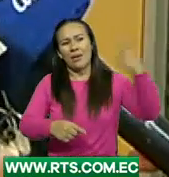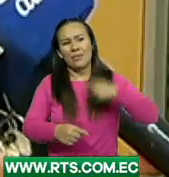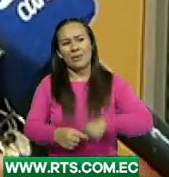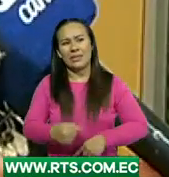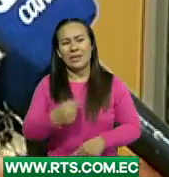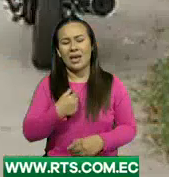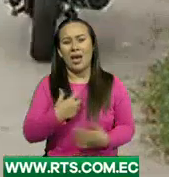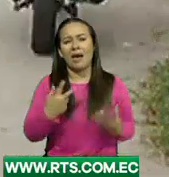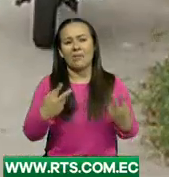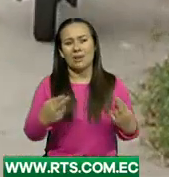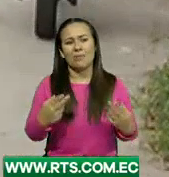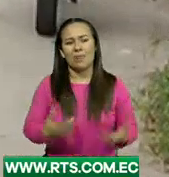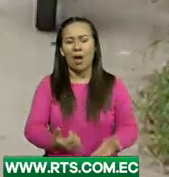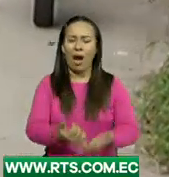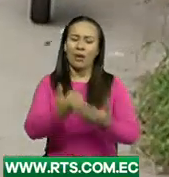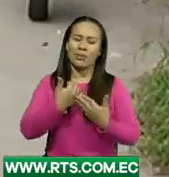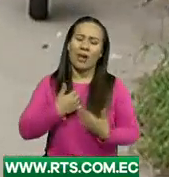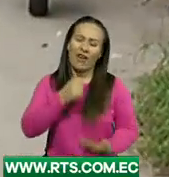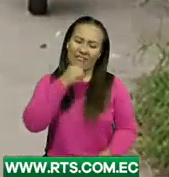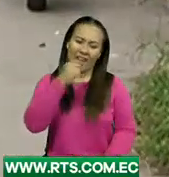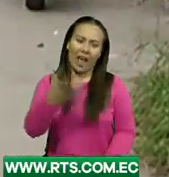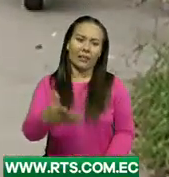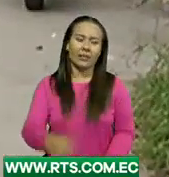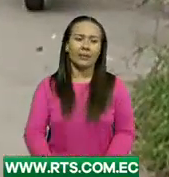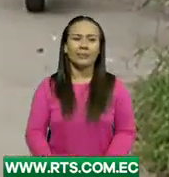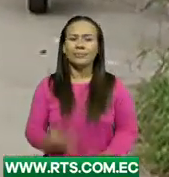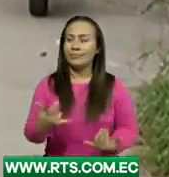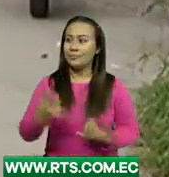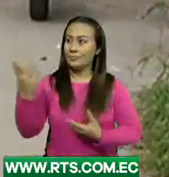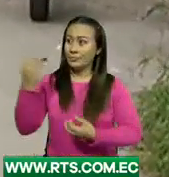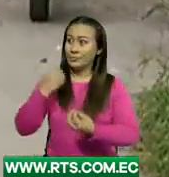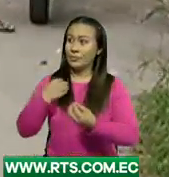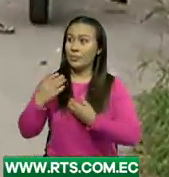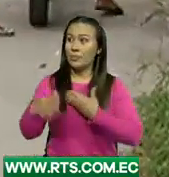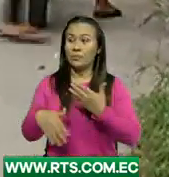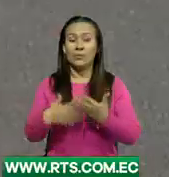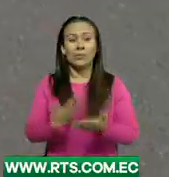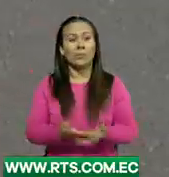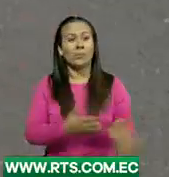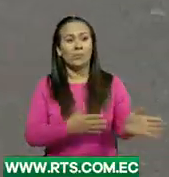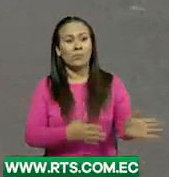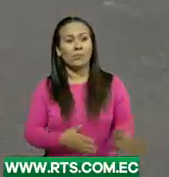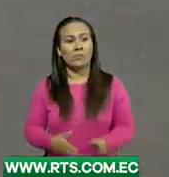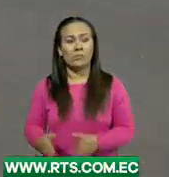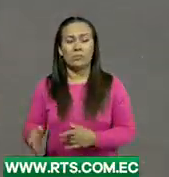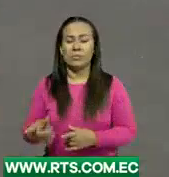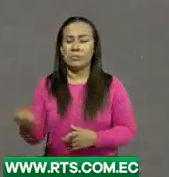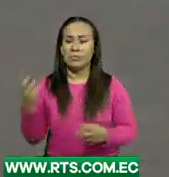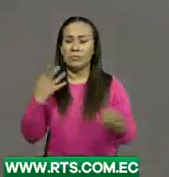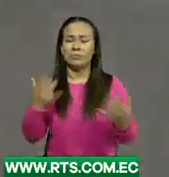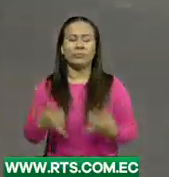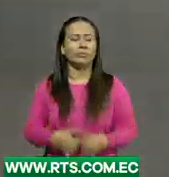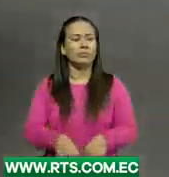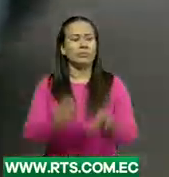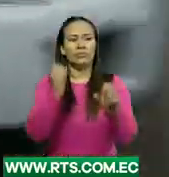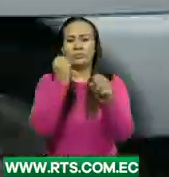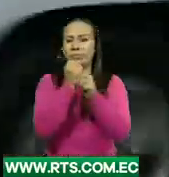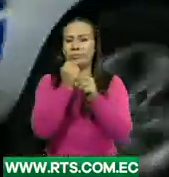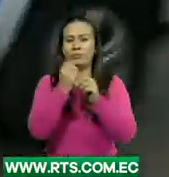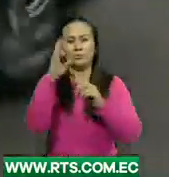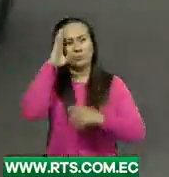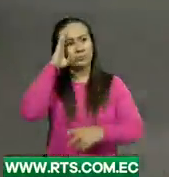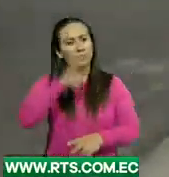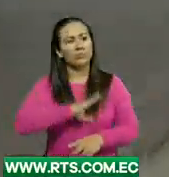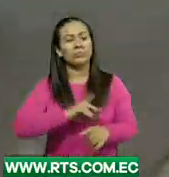circulación en el momento. Moradores del sector aseguran que la policía realiza sus tareas diarias y de manera continua, pero los